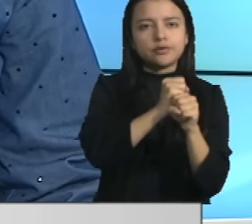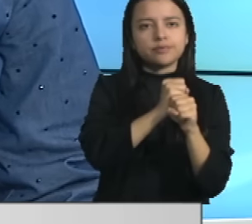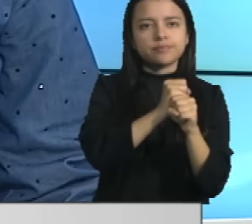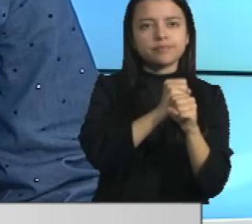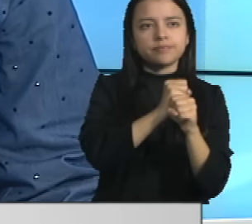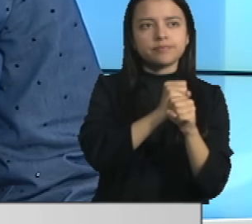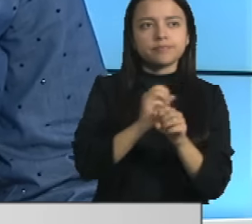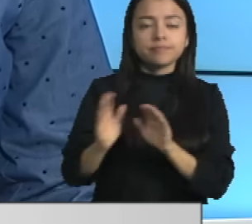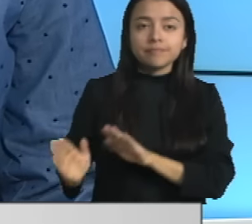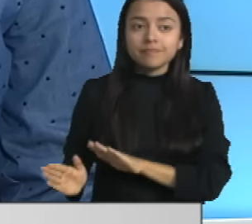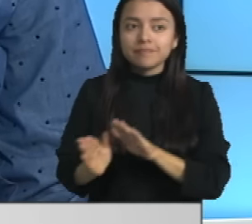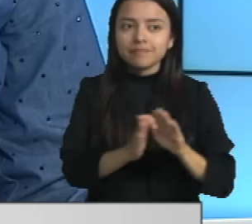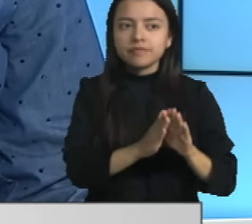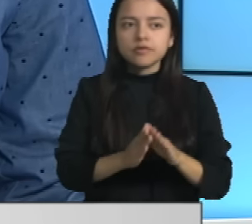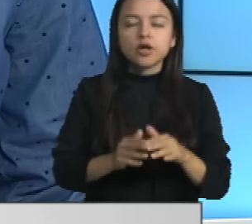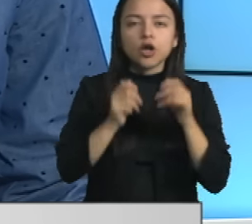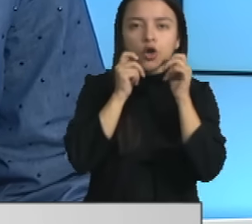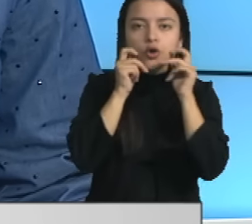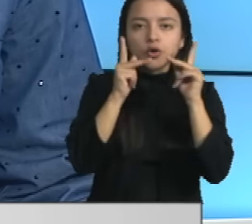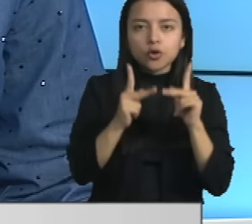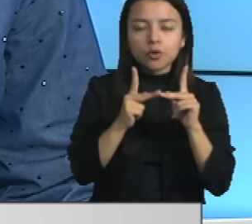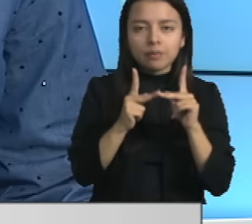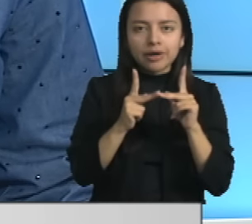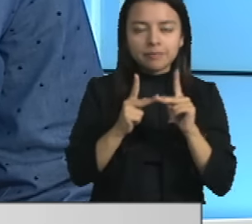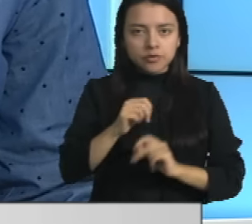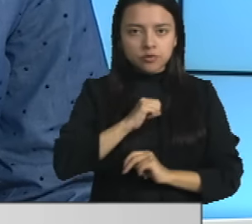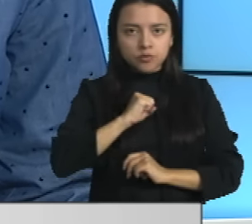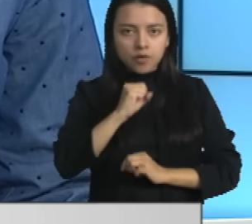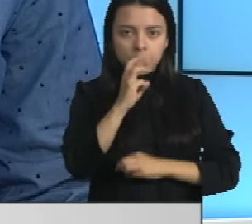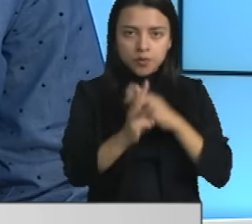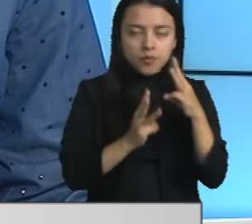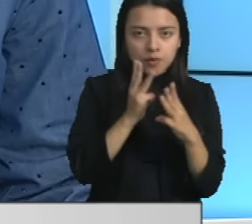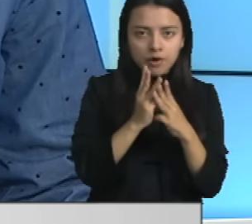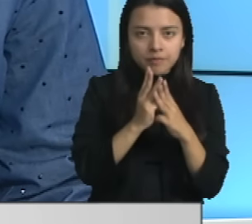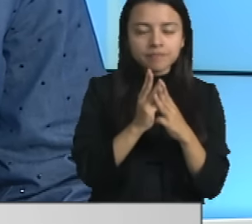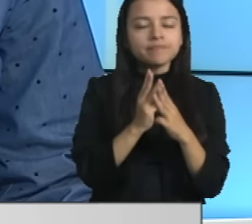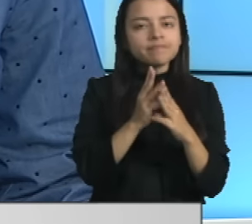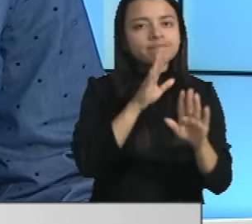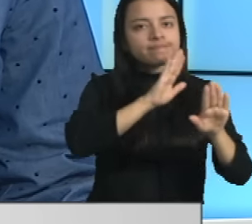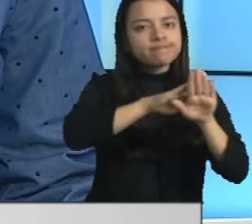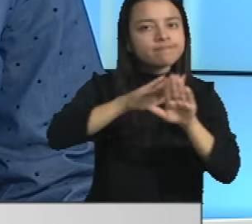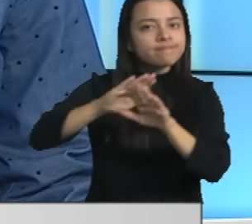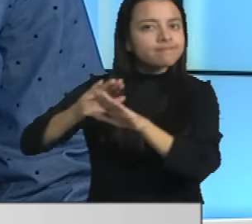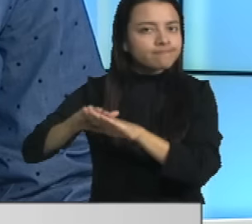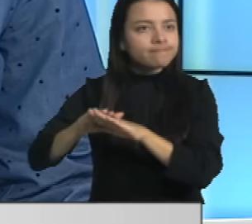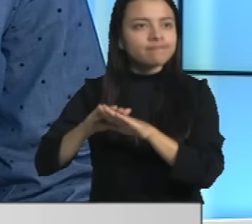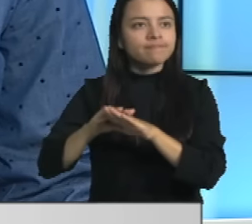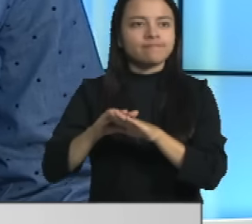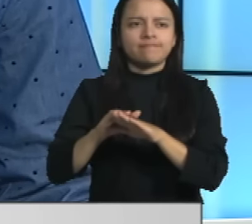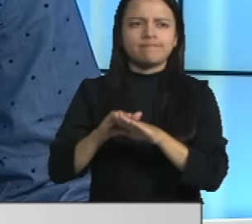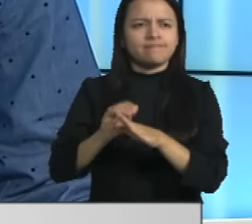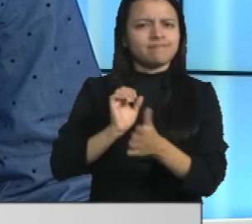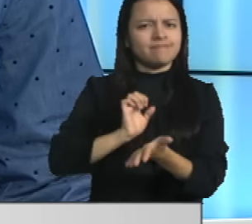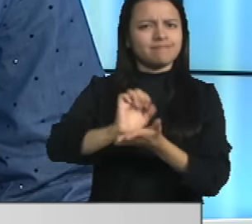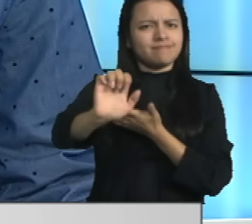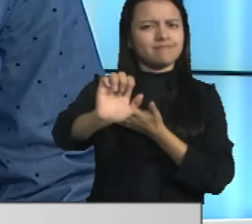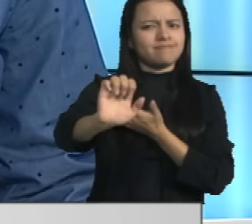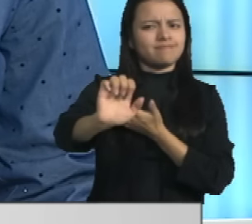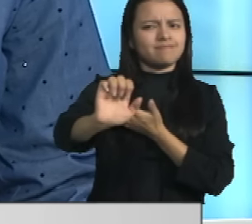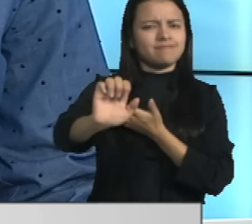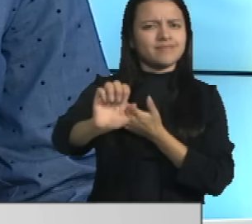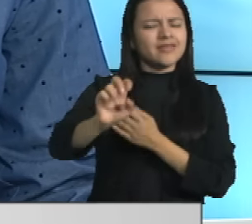La organización Human Rights Watch ha denunciado una represión brutal por parte del gobierno venezolano en las respuestas a las